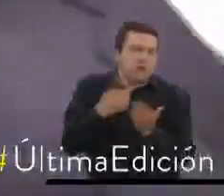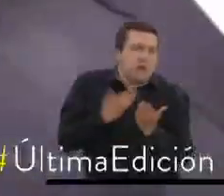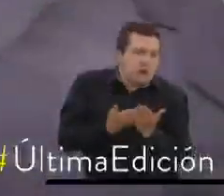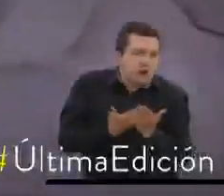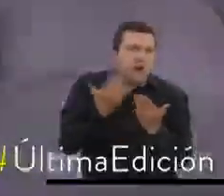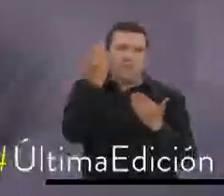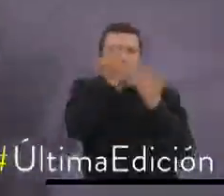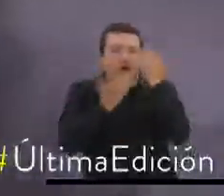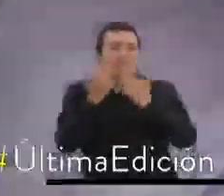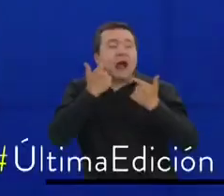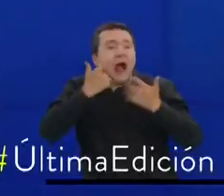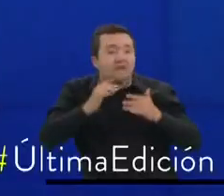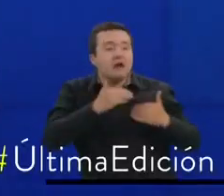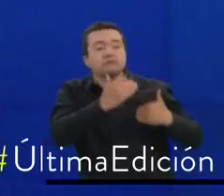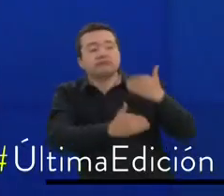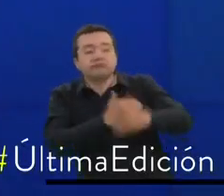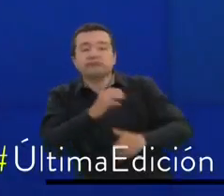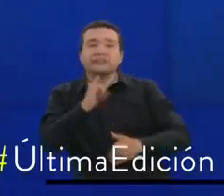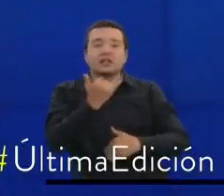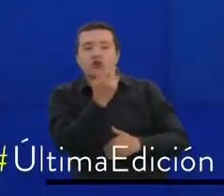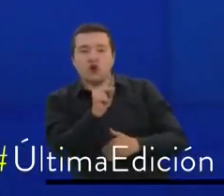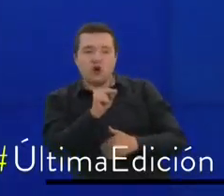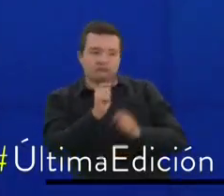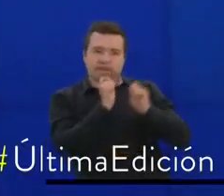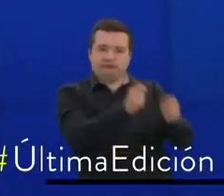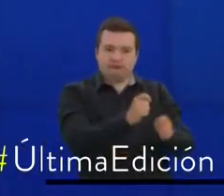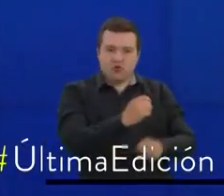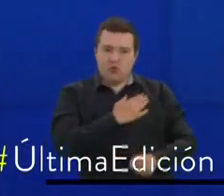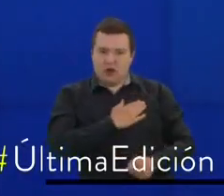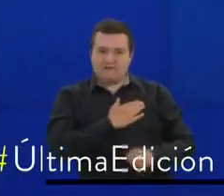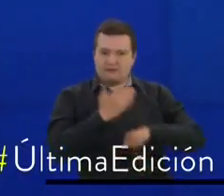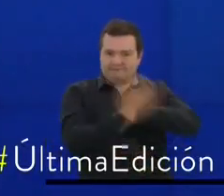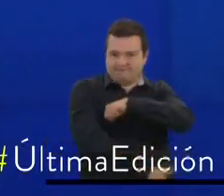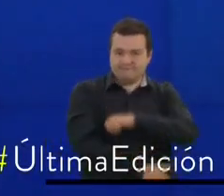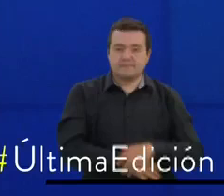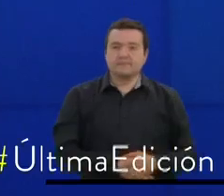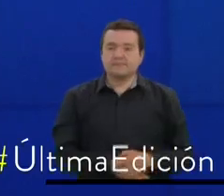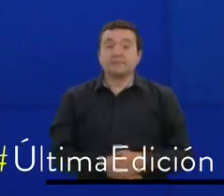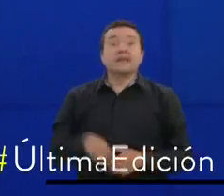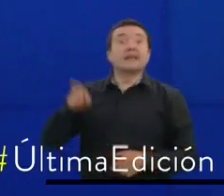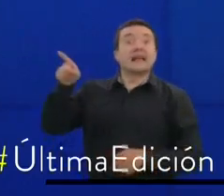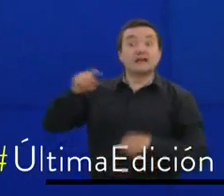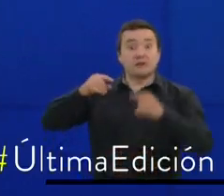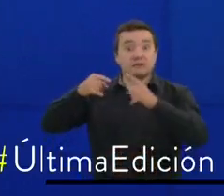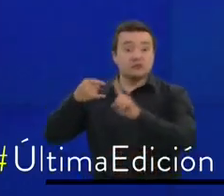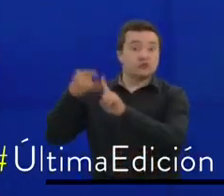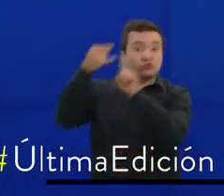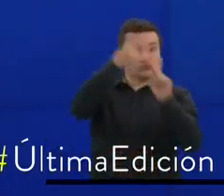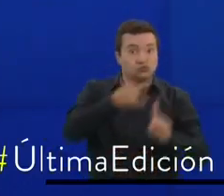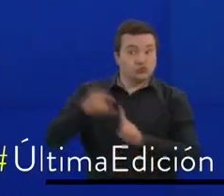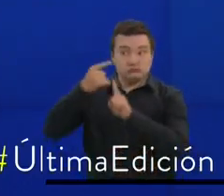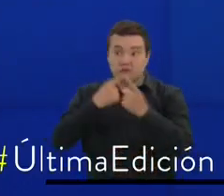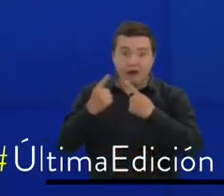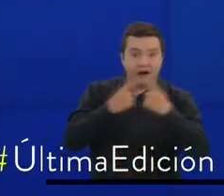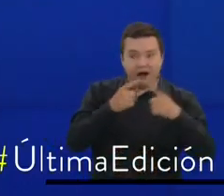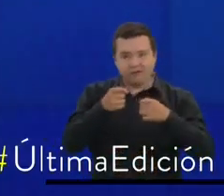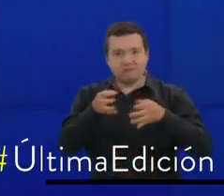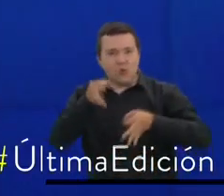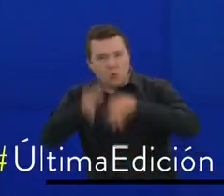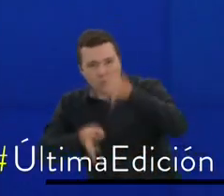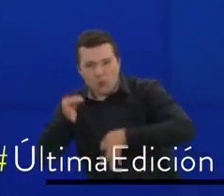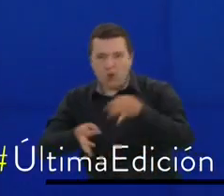el exsenador Uribe. En la audiencia de más de 12 horas también intervinieron los abogados de Álvaro Uribe y del senador Iván